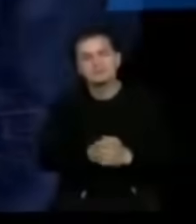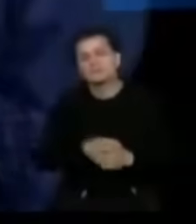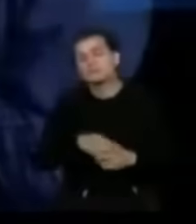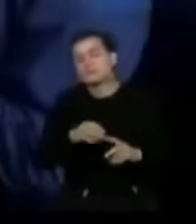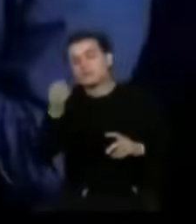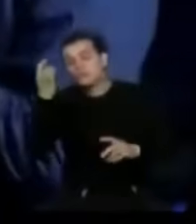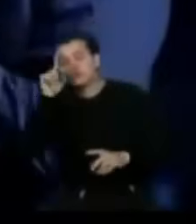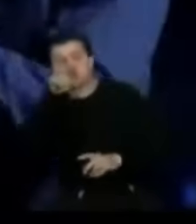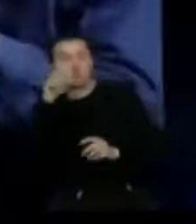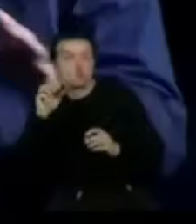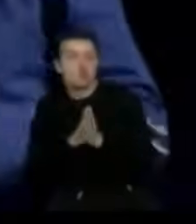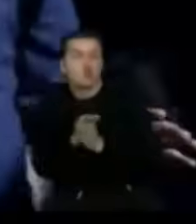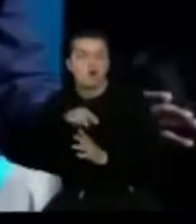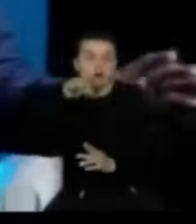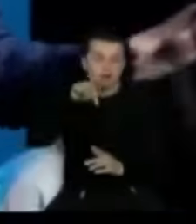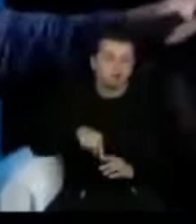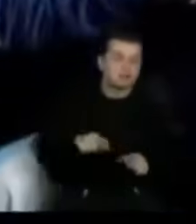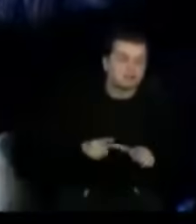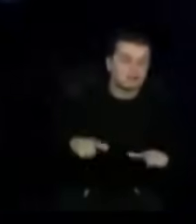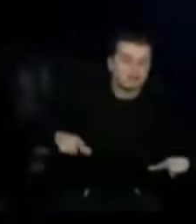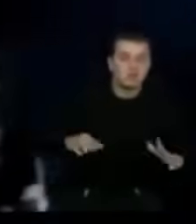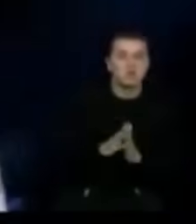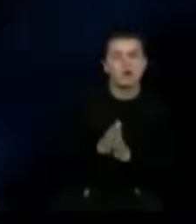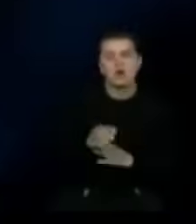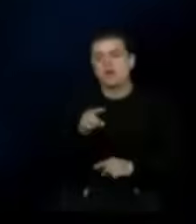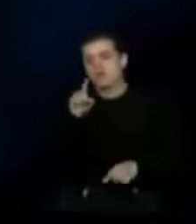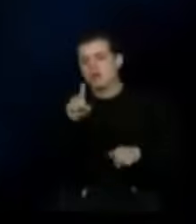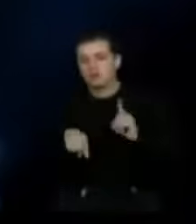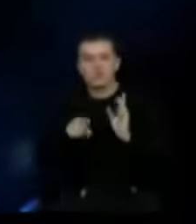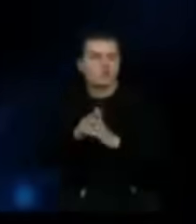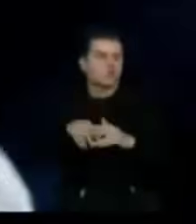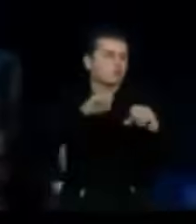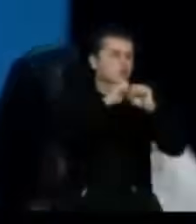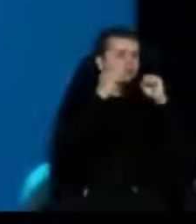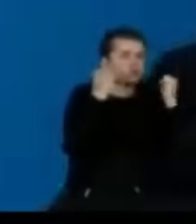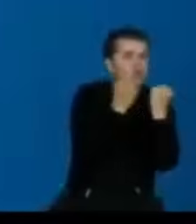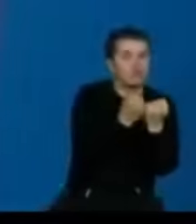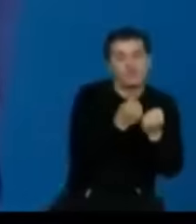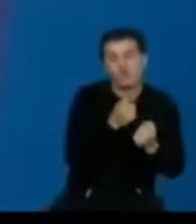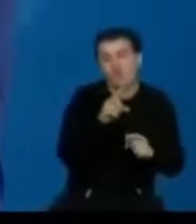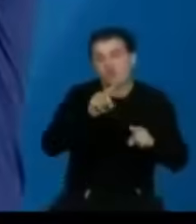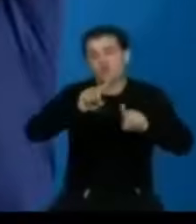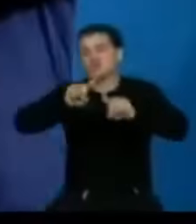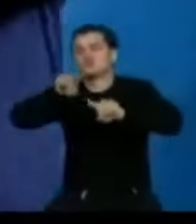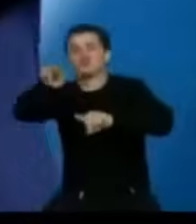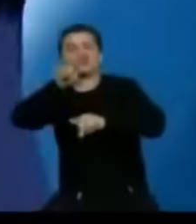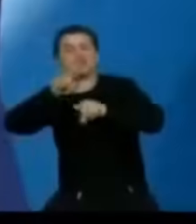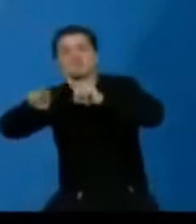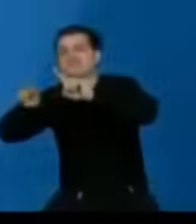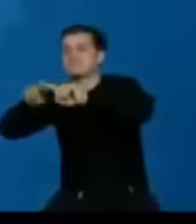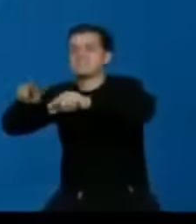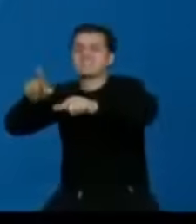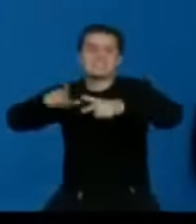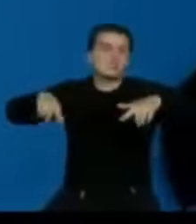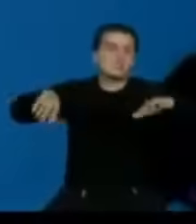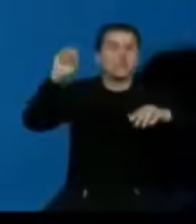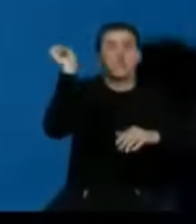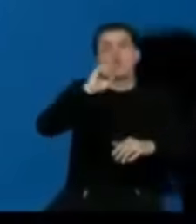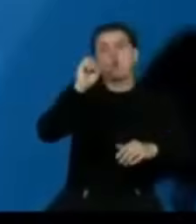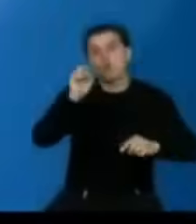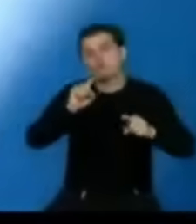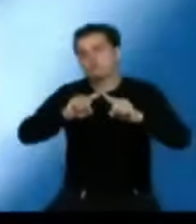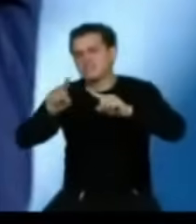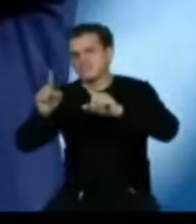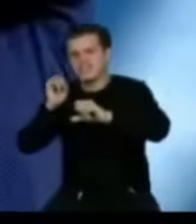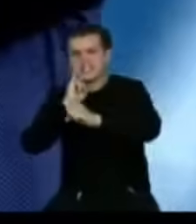en esta mañana tú estás aquí en este auditorio, o en algunas de las salas que nos están acompañando afuera, en la carpa, o en las diferentes